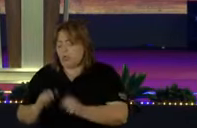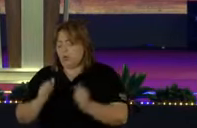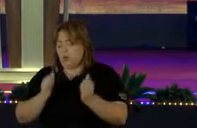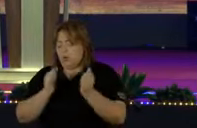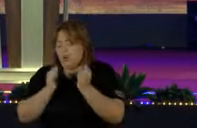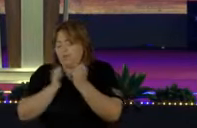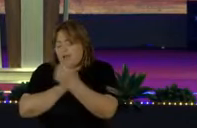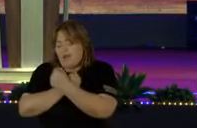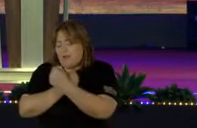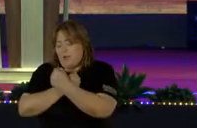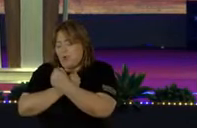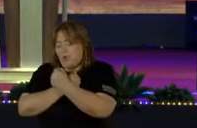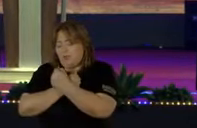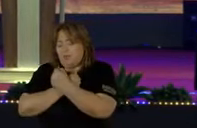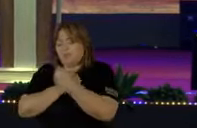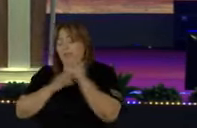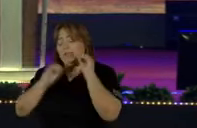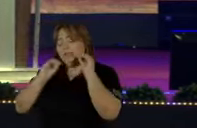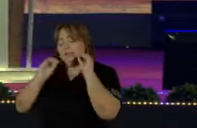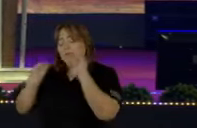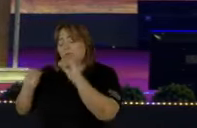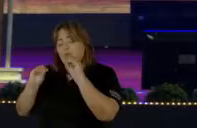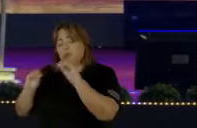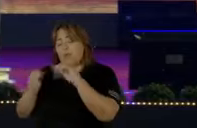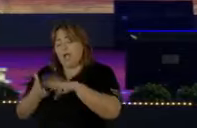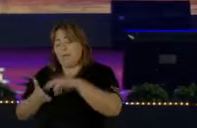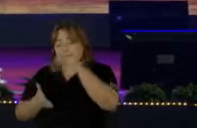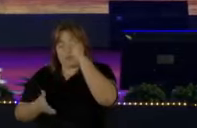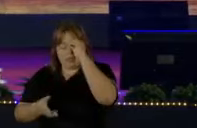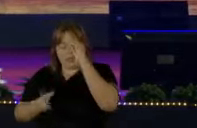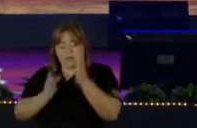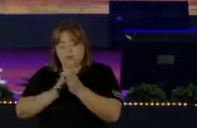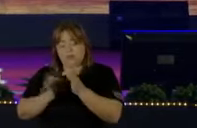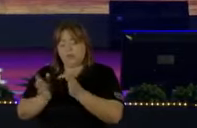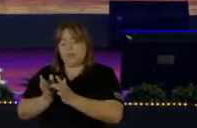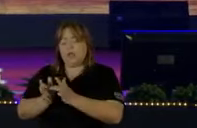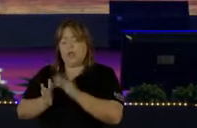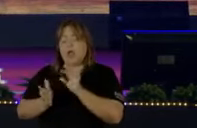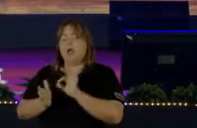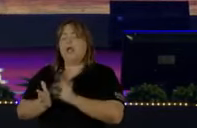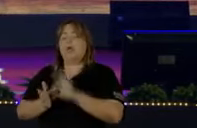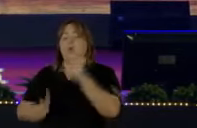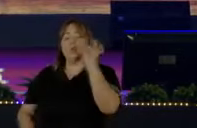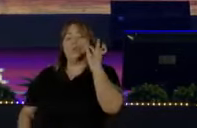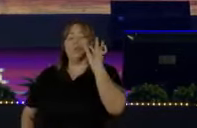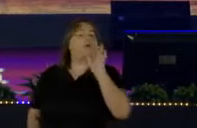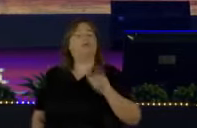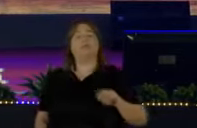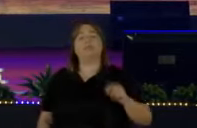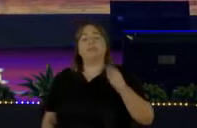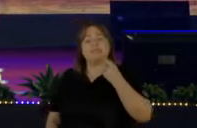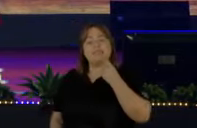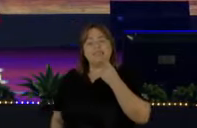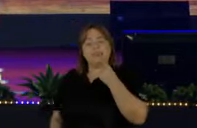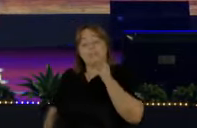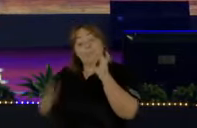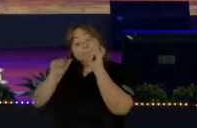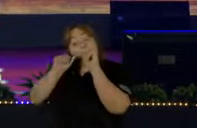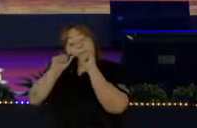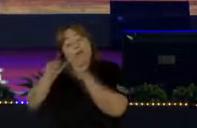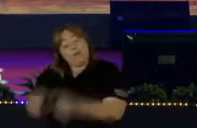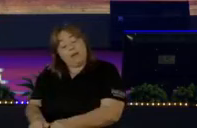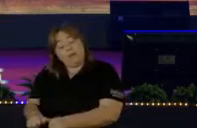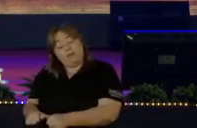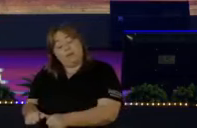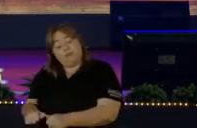sido enseñados por Jesús. Se unieron todos y descubrieron algo, que debían permanecer uno al lado